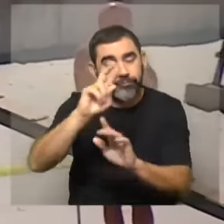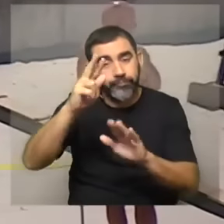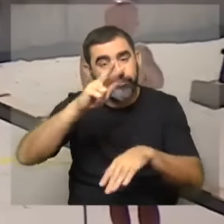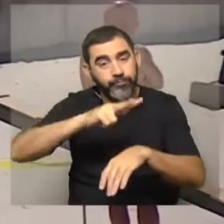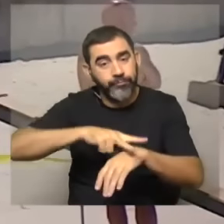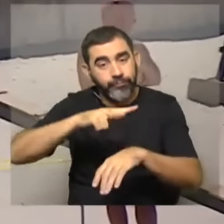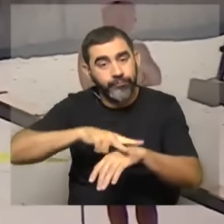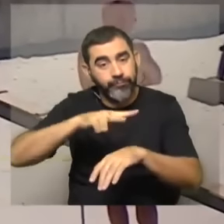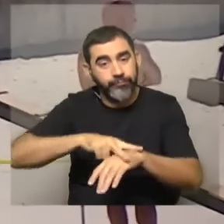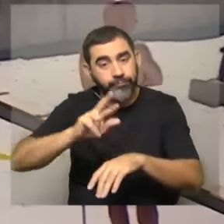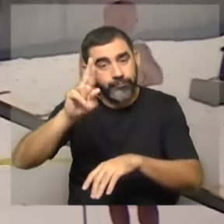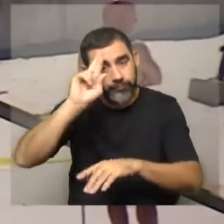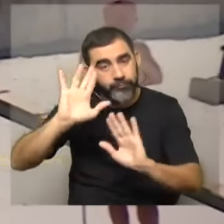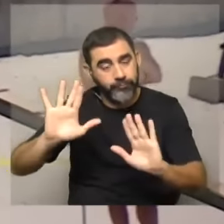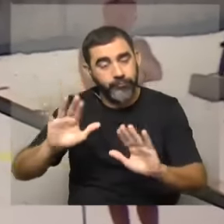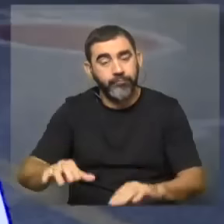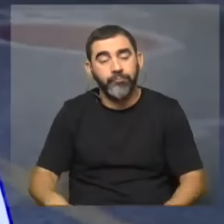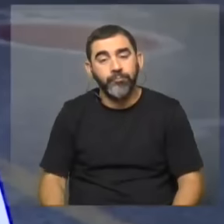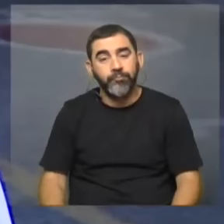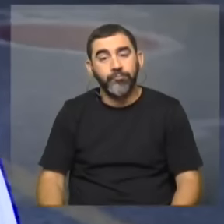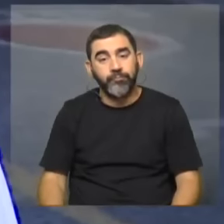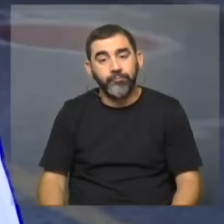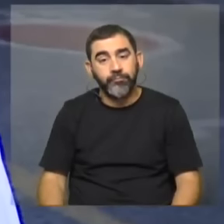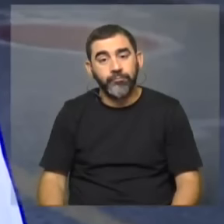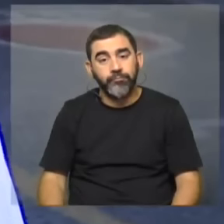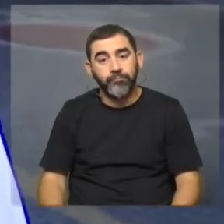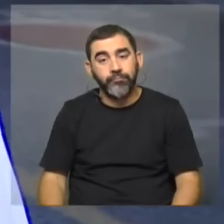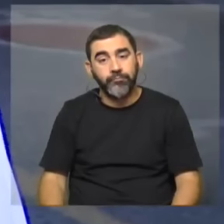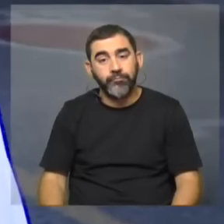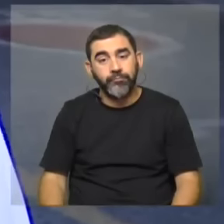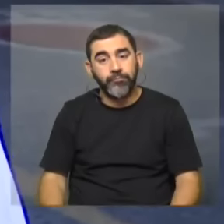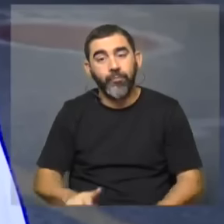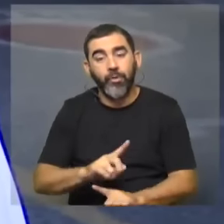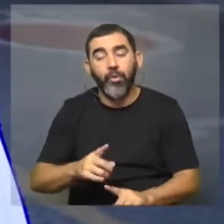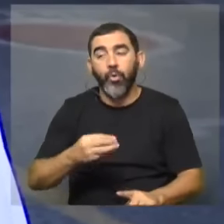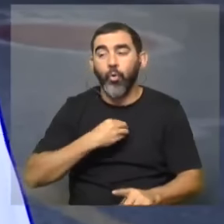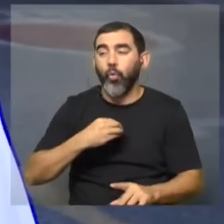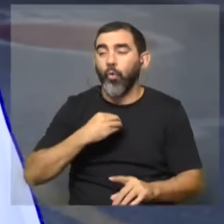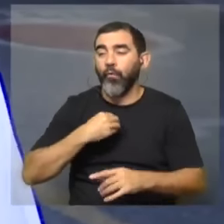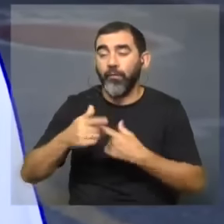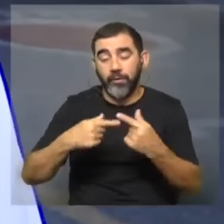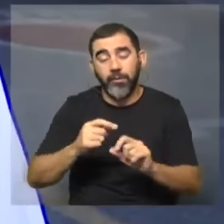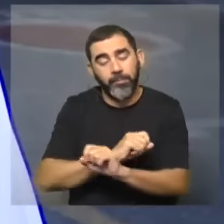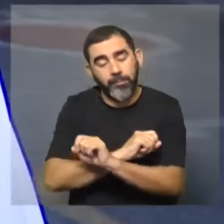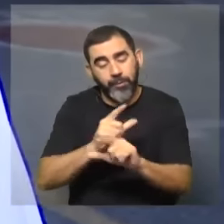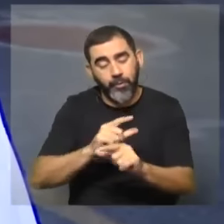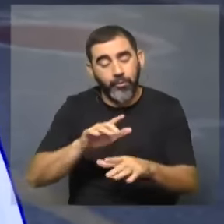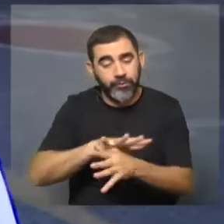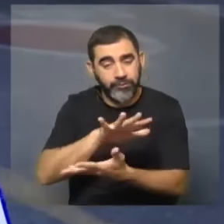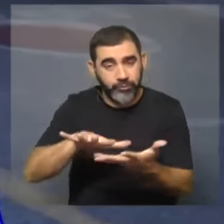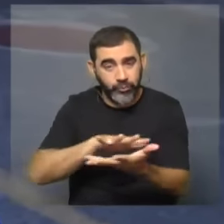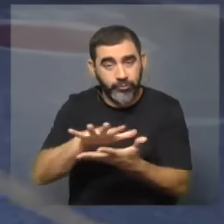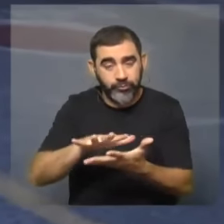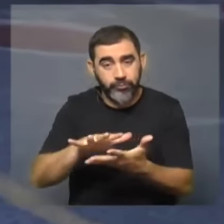se vienen llevando a cabo desde hace bastante tiempo no confiar si tener en cuenta todas estas precauciones son vitales a la hora de de no